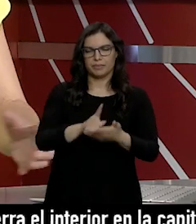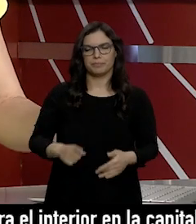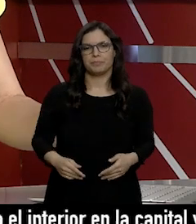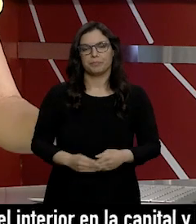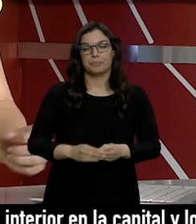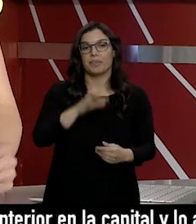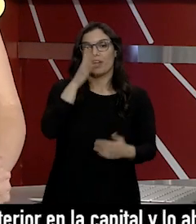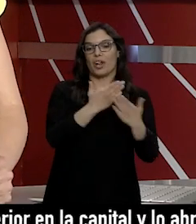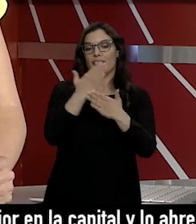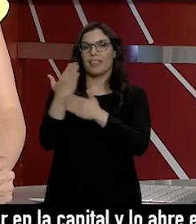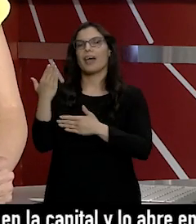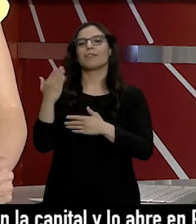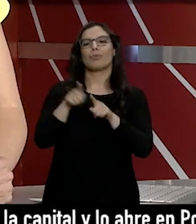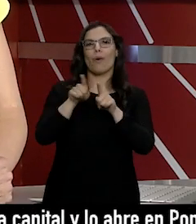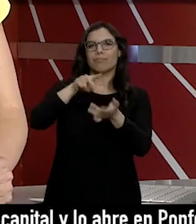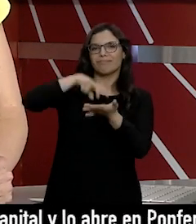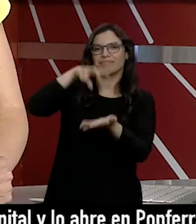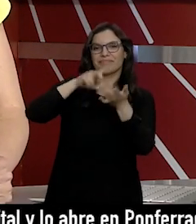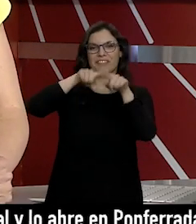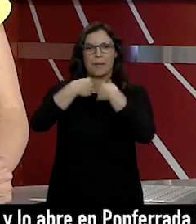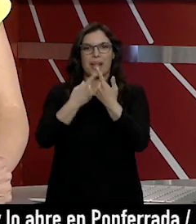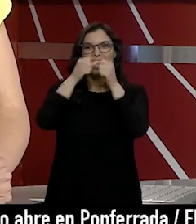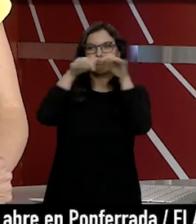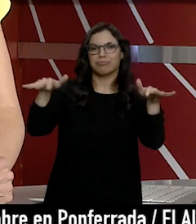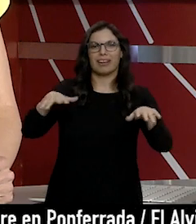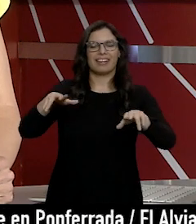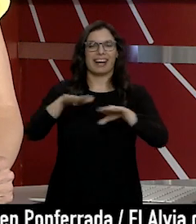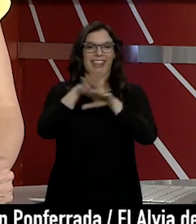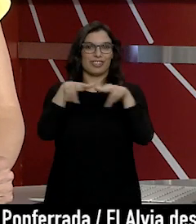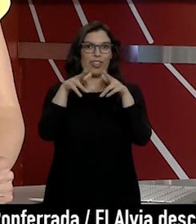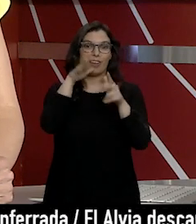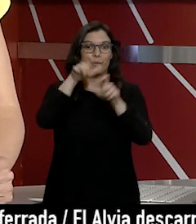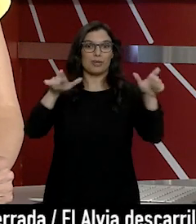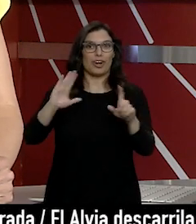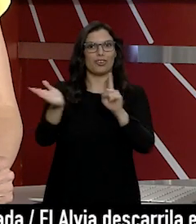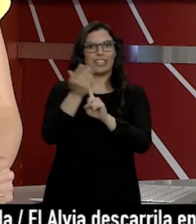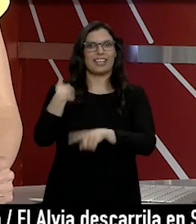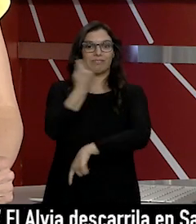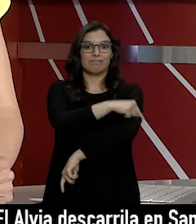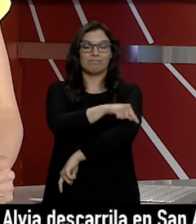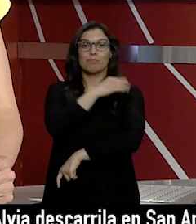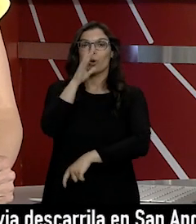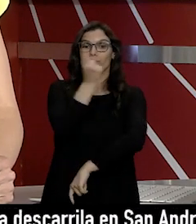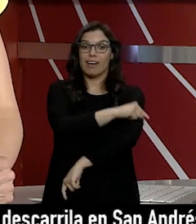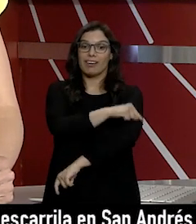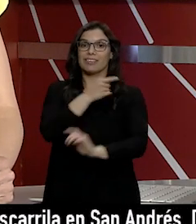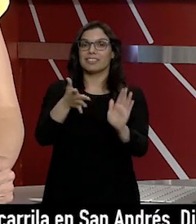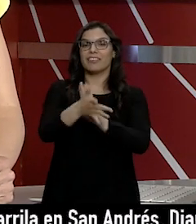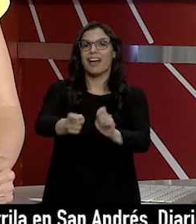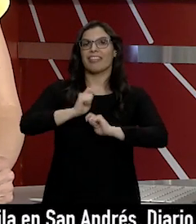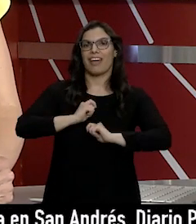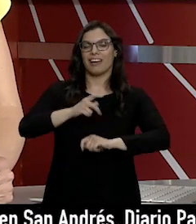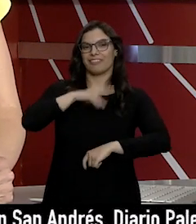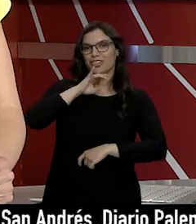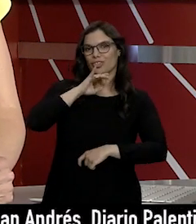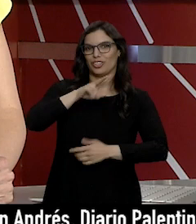Estos días abundan los mensajes de celebración familiar en las redes sociales por estar ya vacunados, porque recibir un pinchazo es motivo de alegría entre los